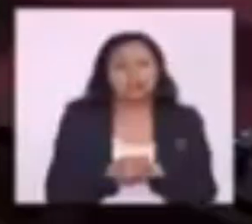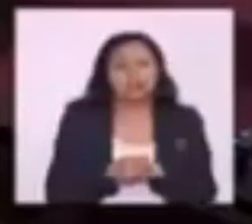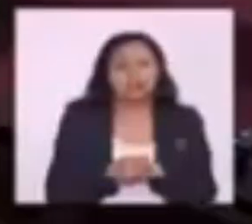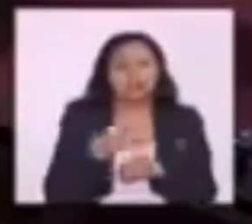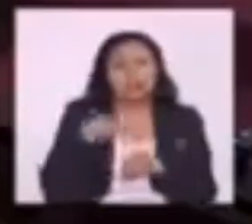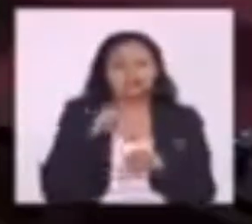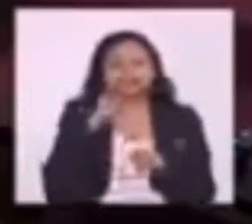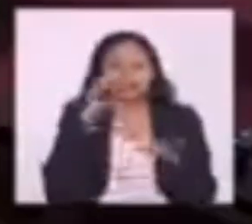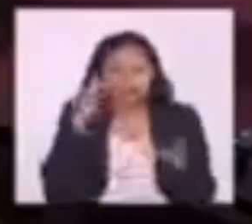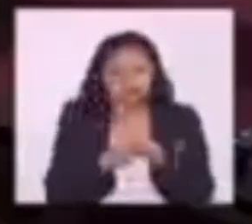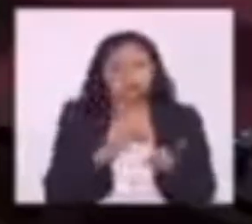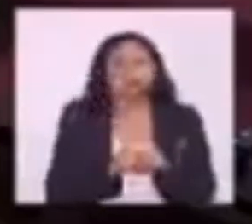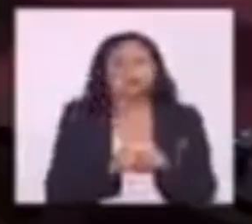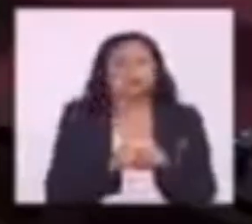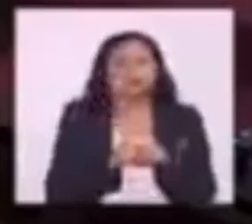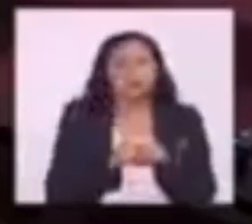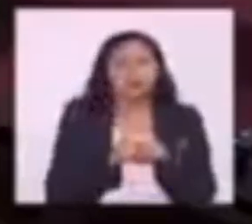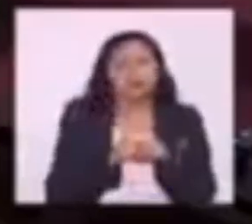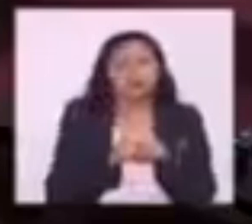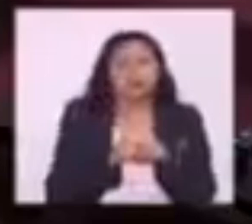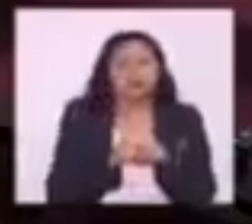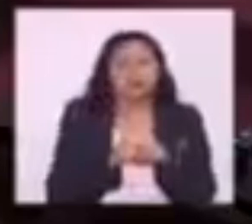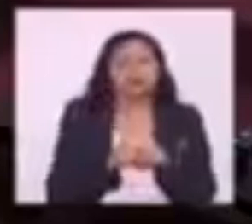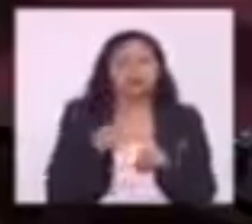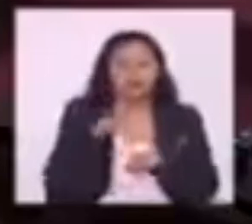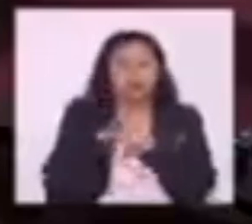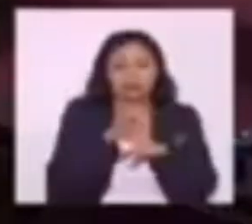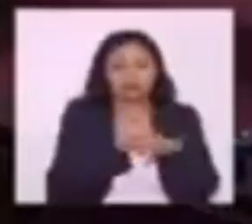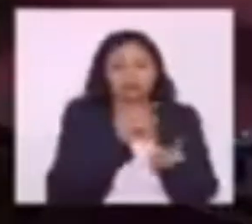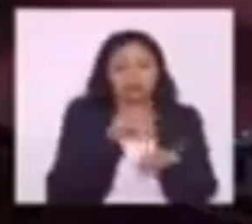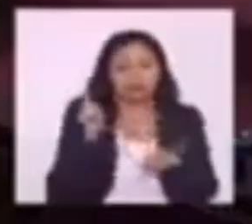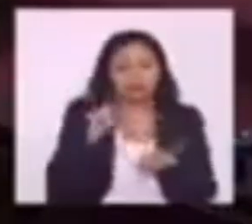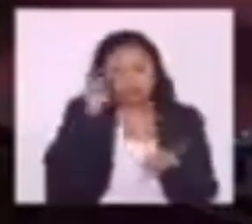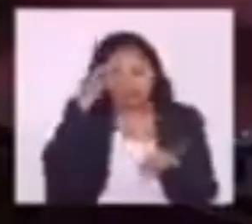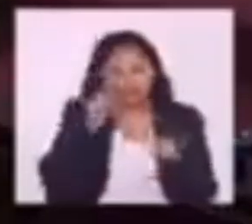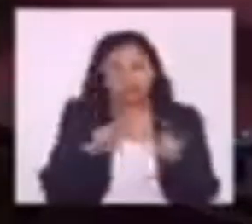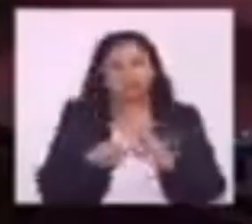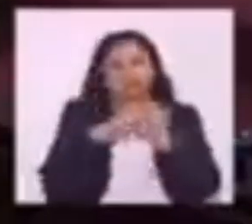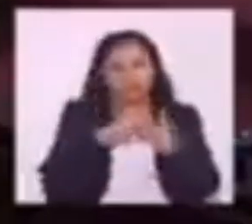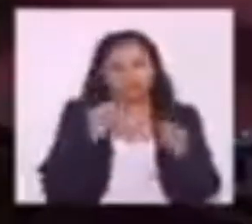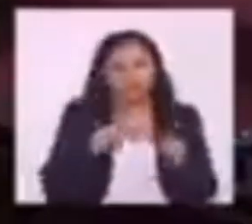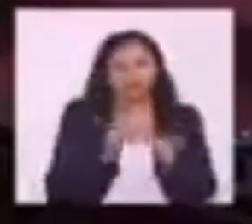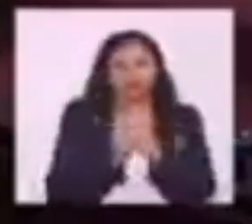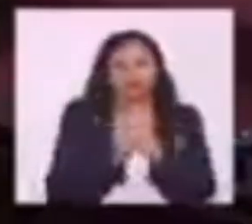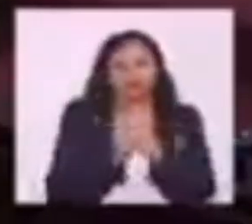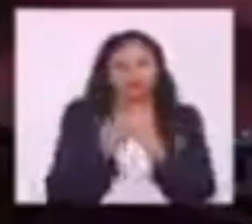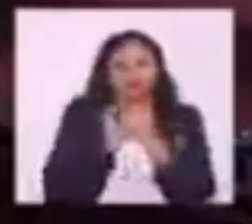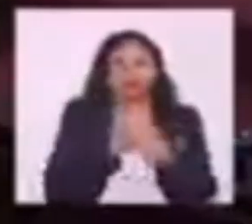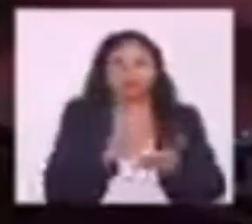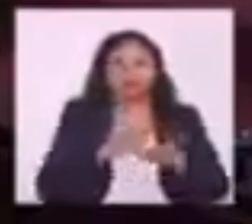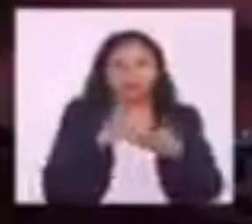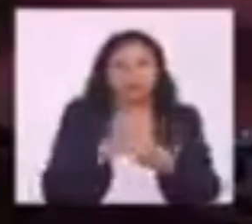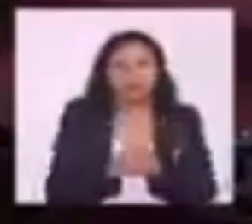Miren, compañeros, de verdad, y hago ese llamado también a los partidos políticos representados en este Congreso de la